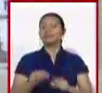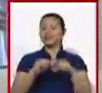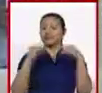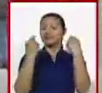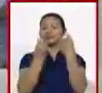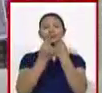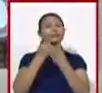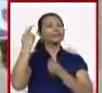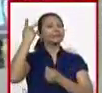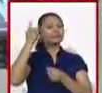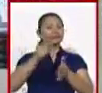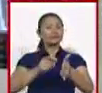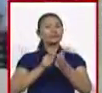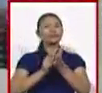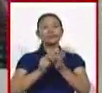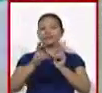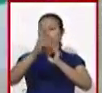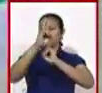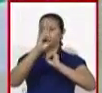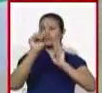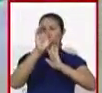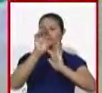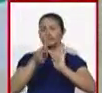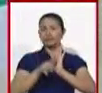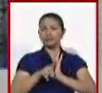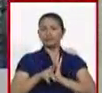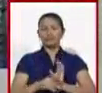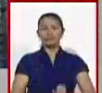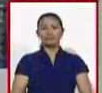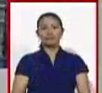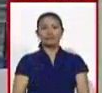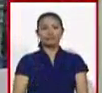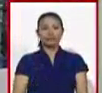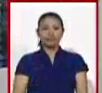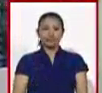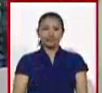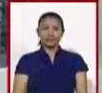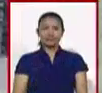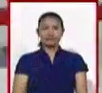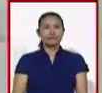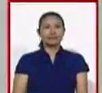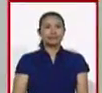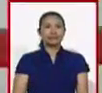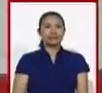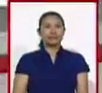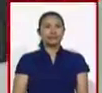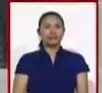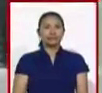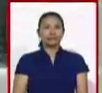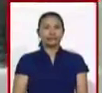políticas marcharán exigiendo respeto a la constitución política del Estado.